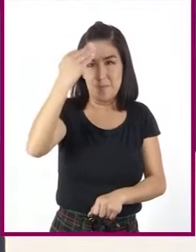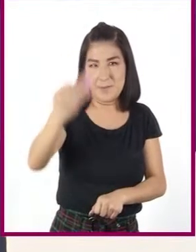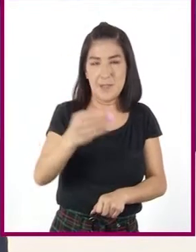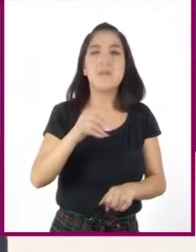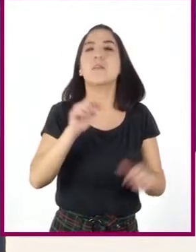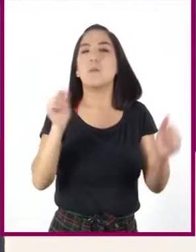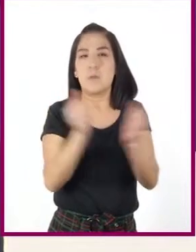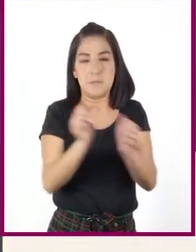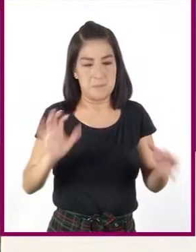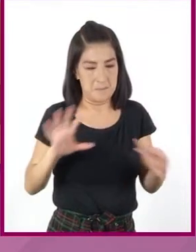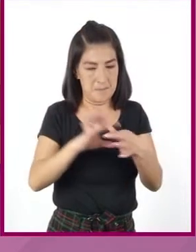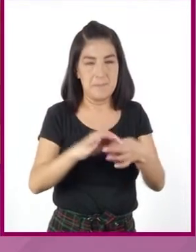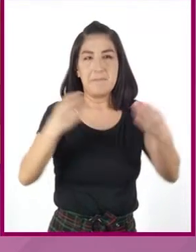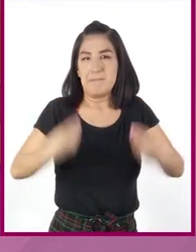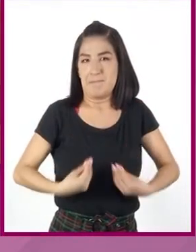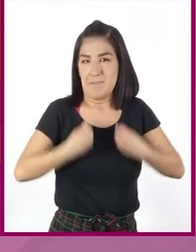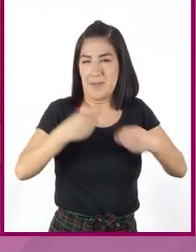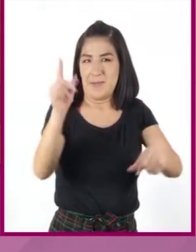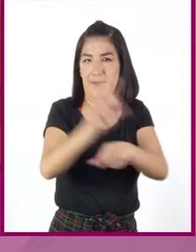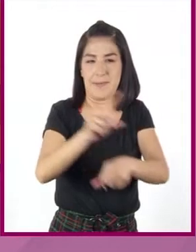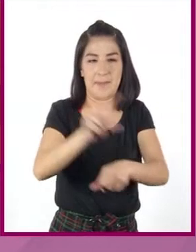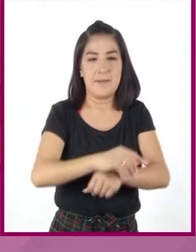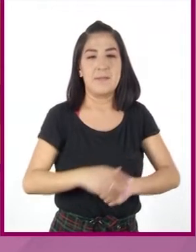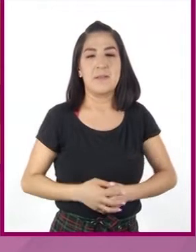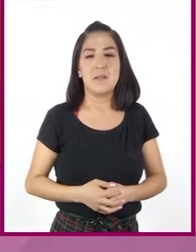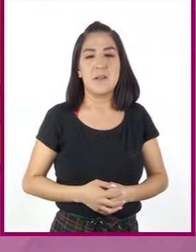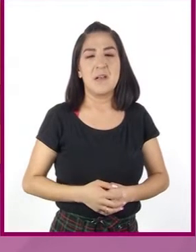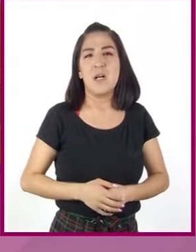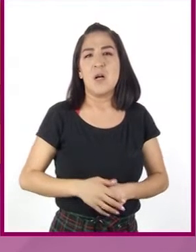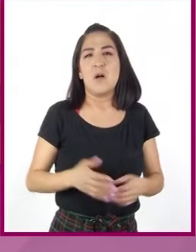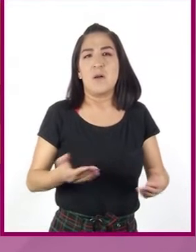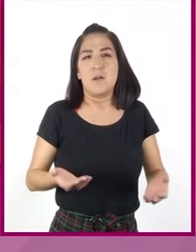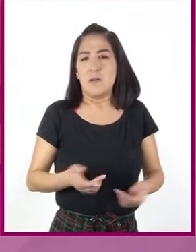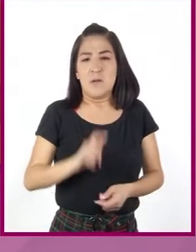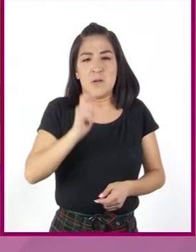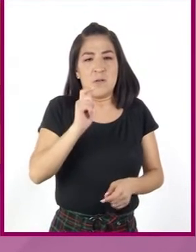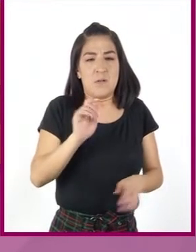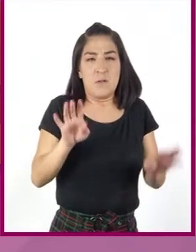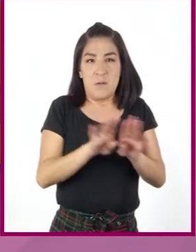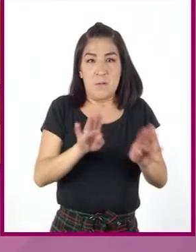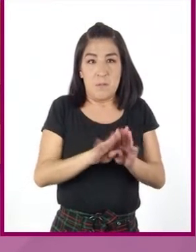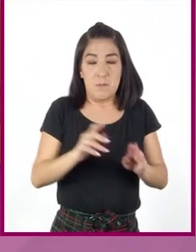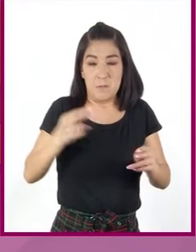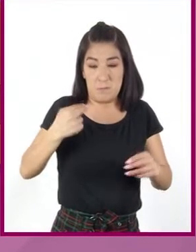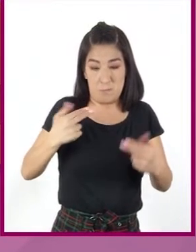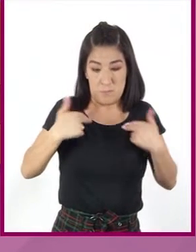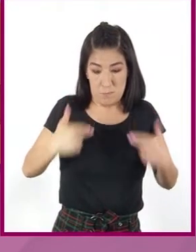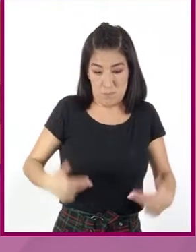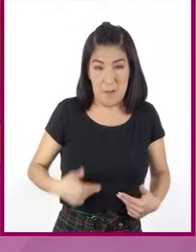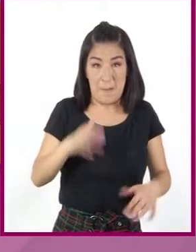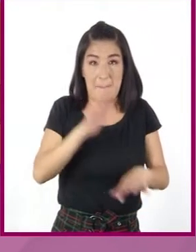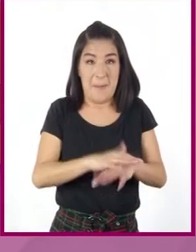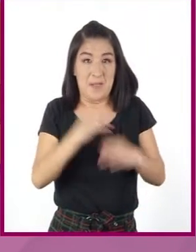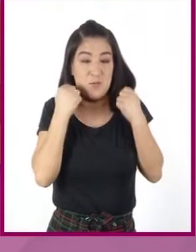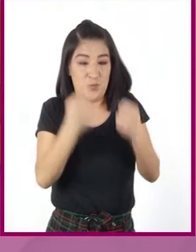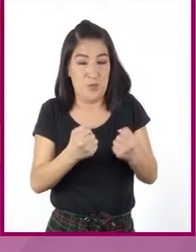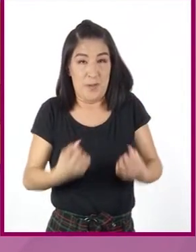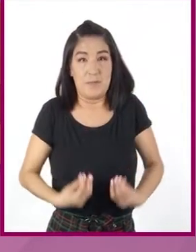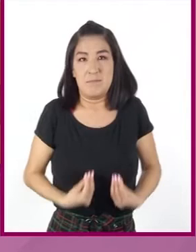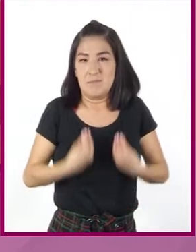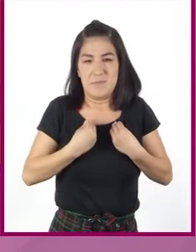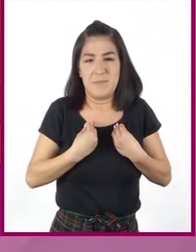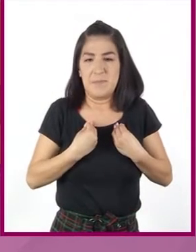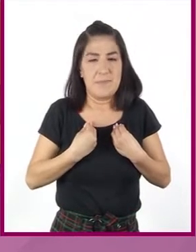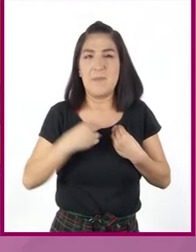vida cotidiana. No es la especie más fuerte la que sobrevive, ni la más inteligente, sino